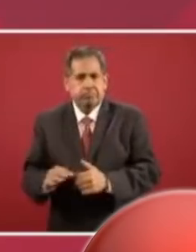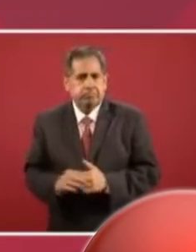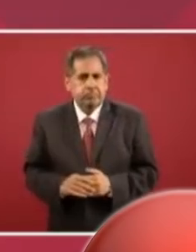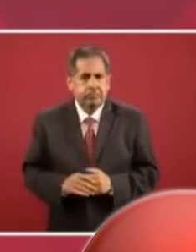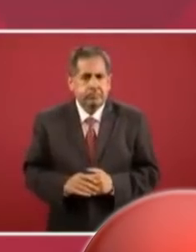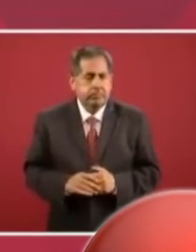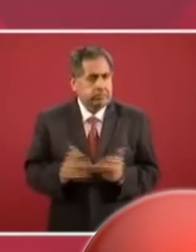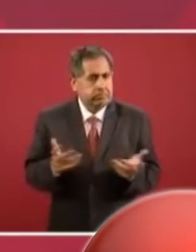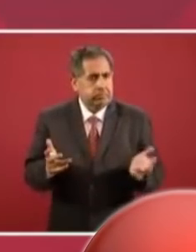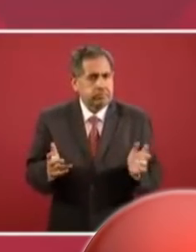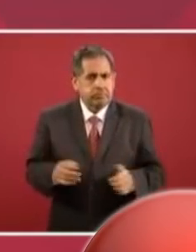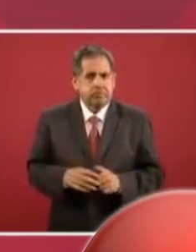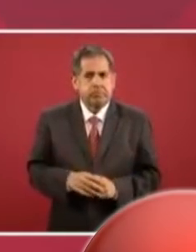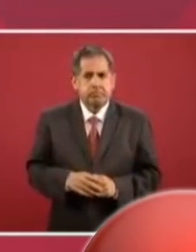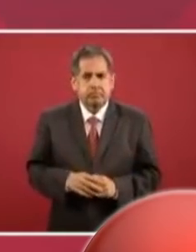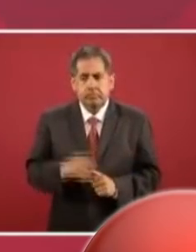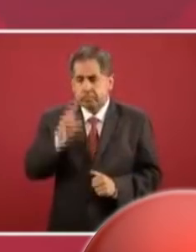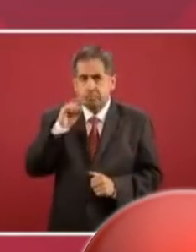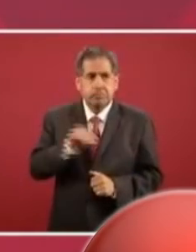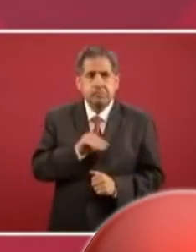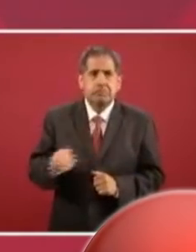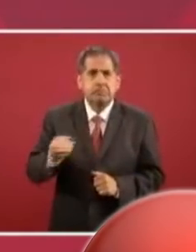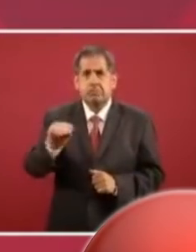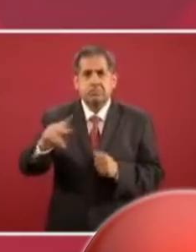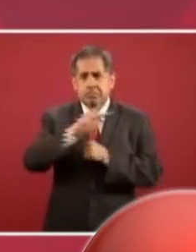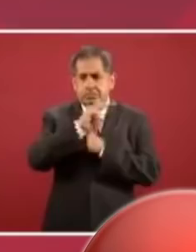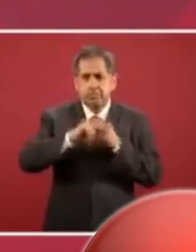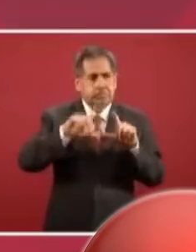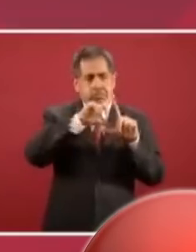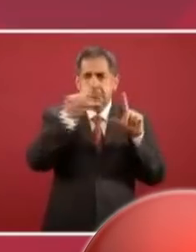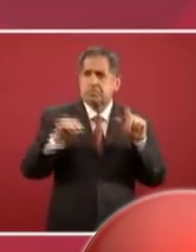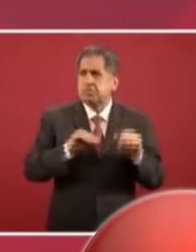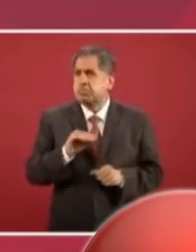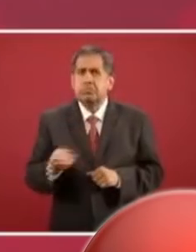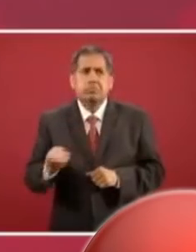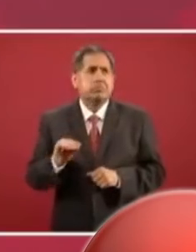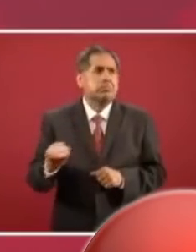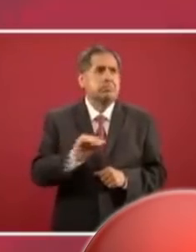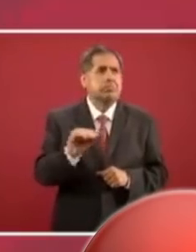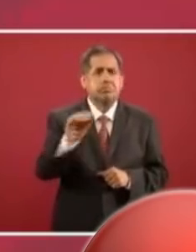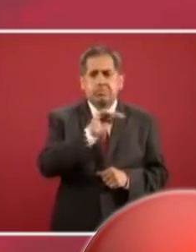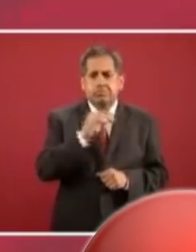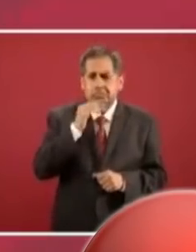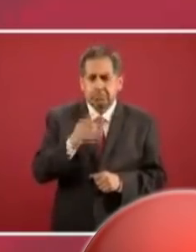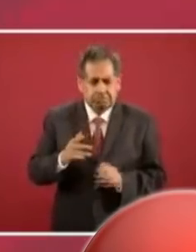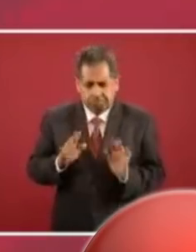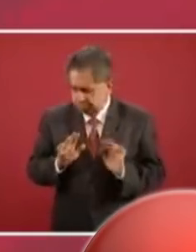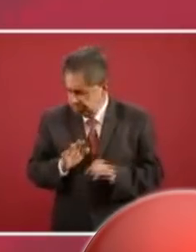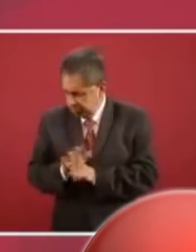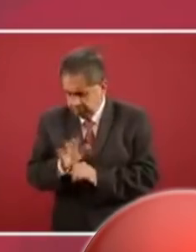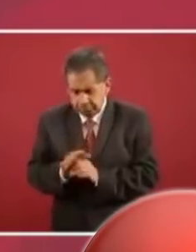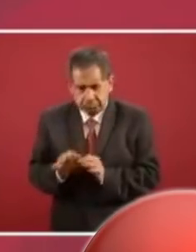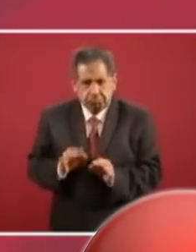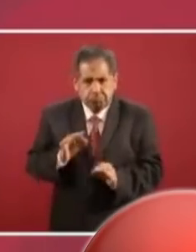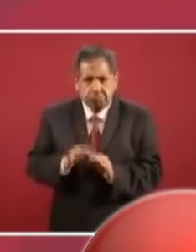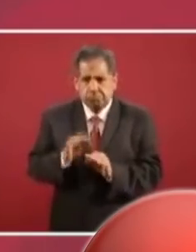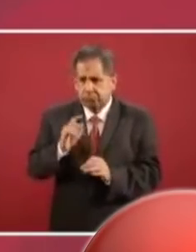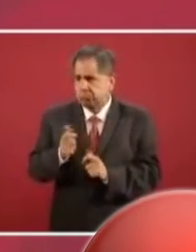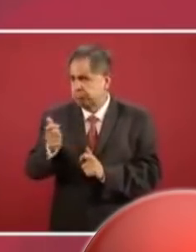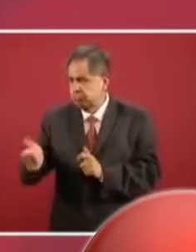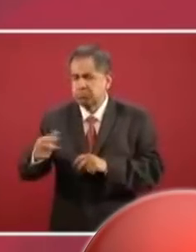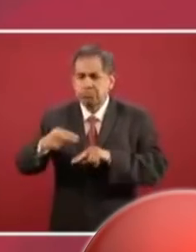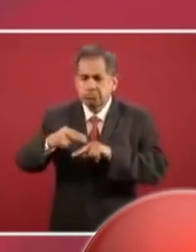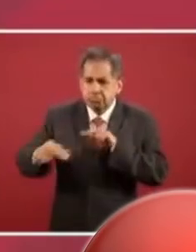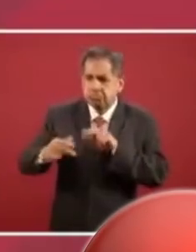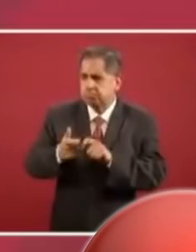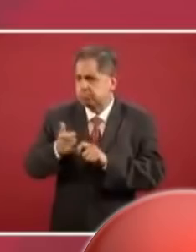Yo he recorrido el país en este año, no me ha faltado para pagar los